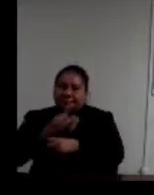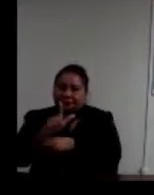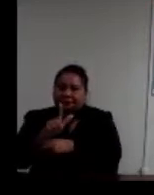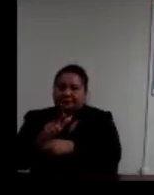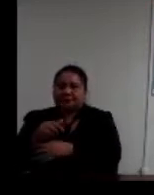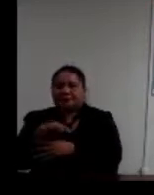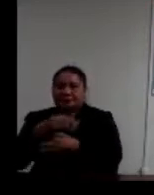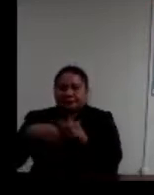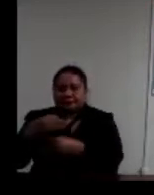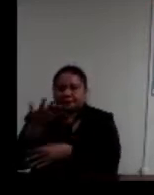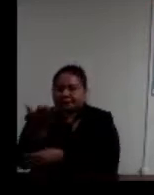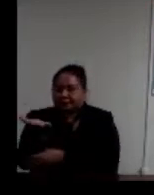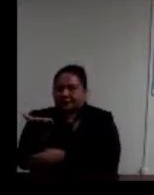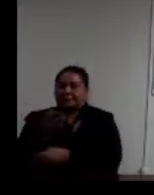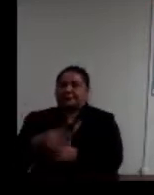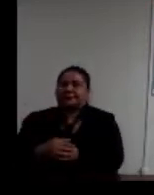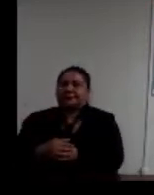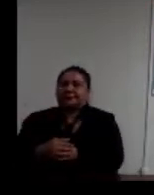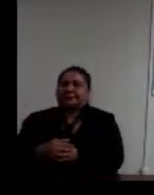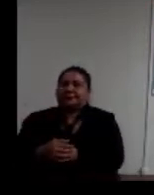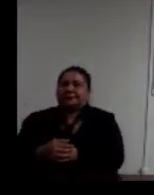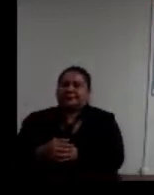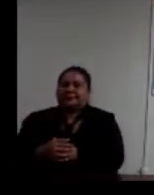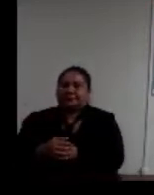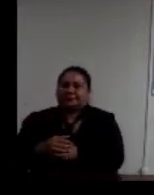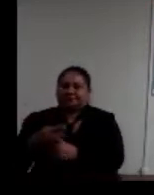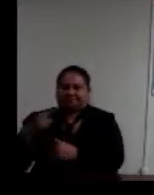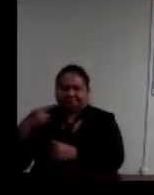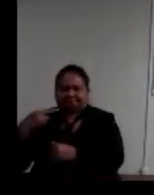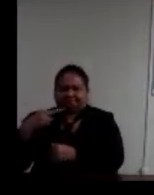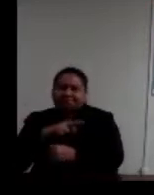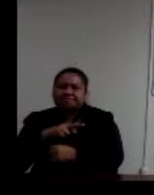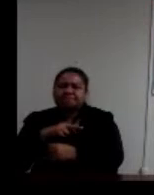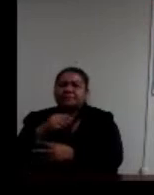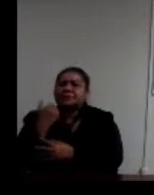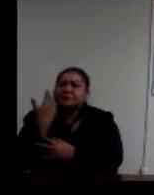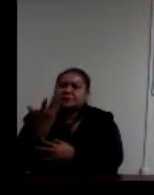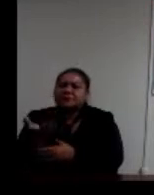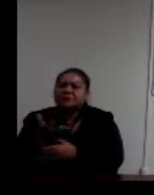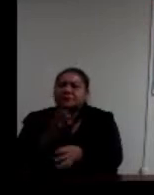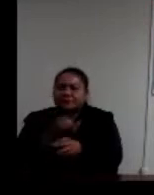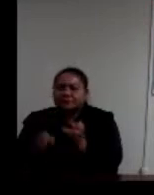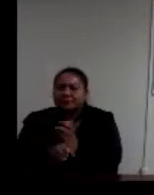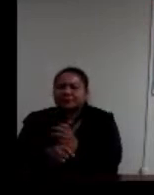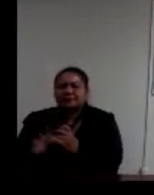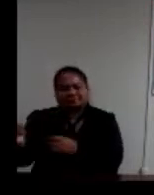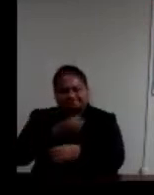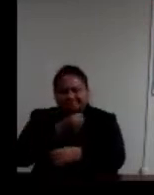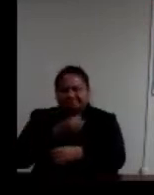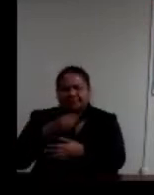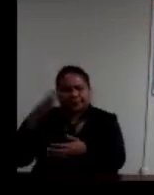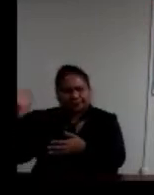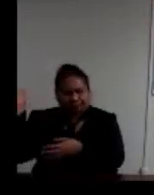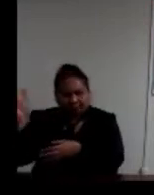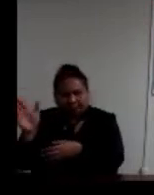piden, no lo piden, lo exigen, o lo toman, o lo jalan, o